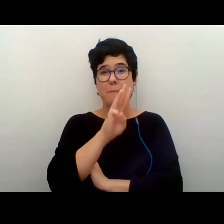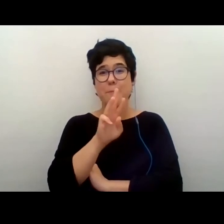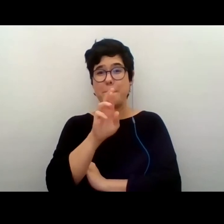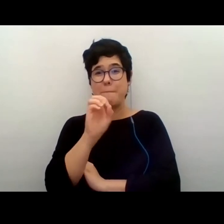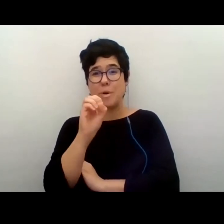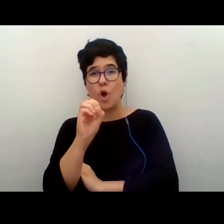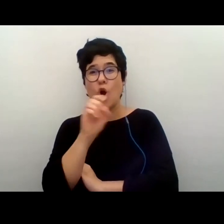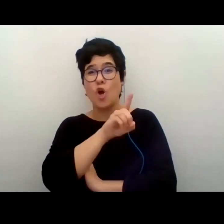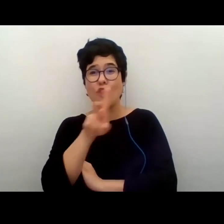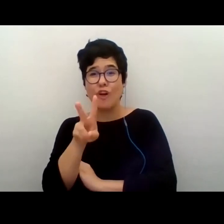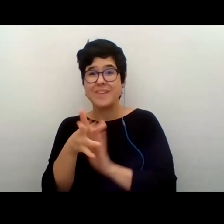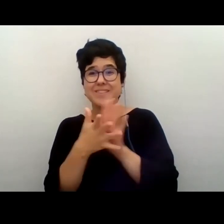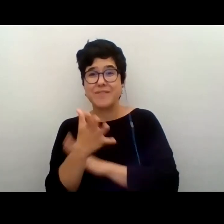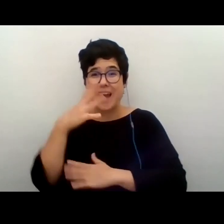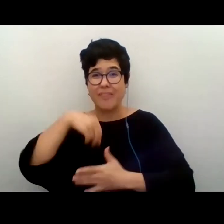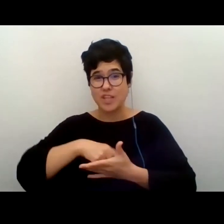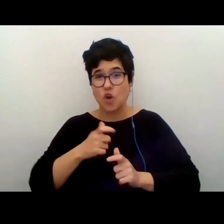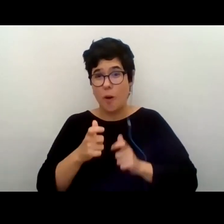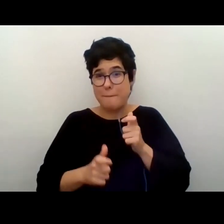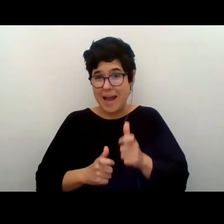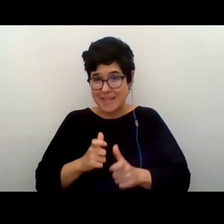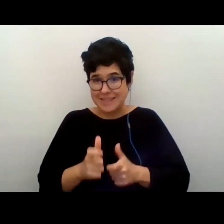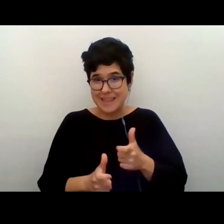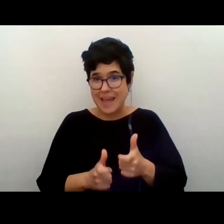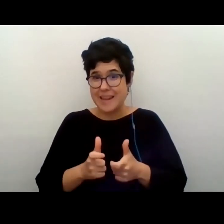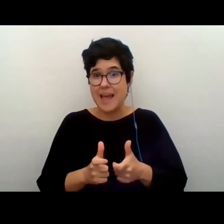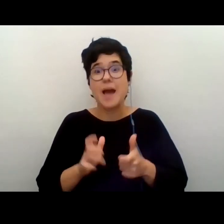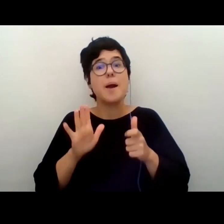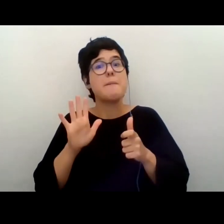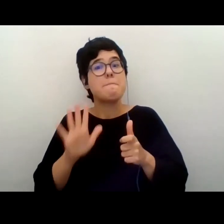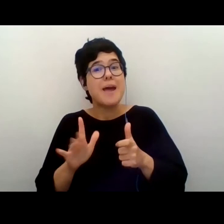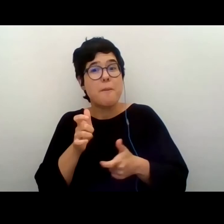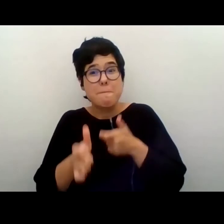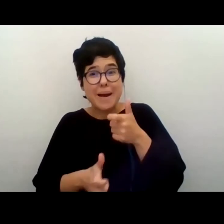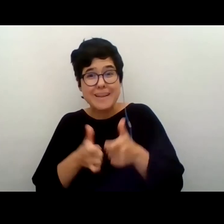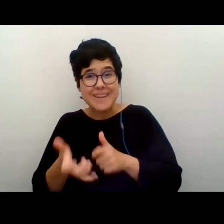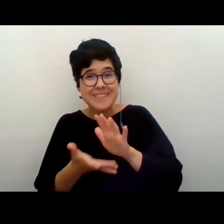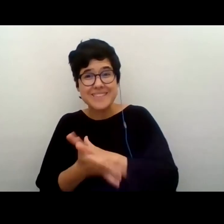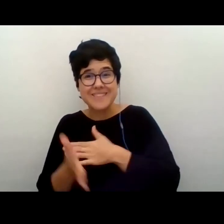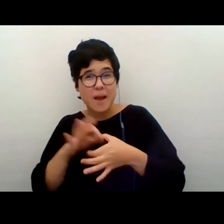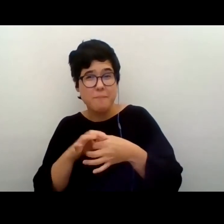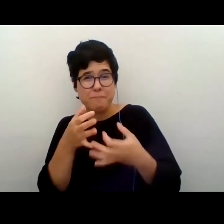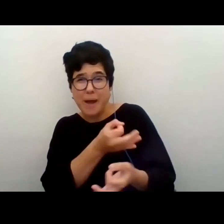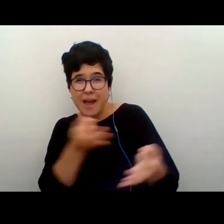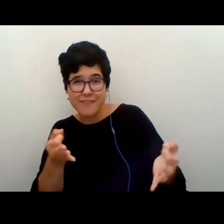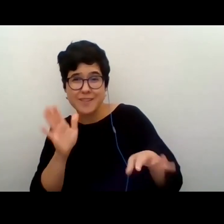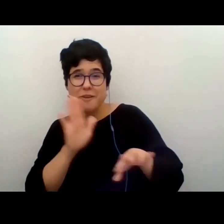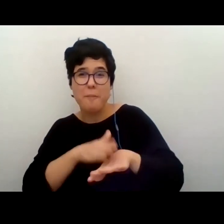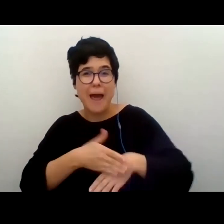comporta meter determinadas bacterias y no necesariamente esas bacterias van a ser las adecuadas para